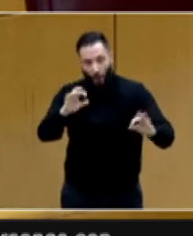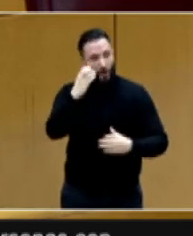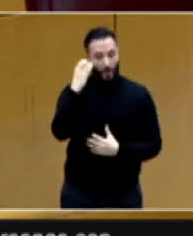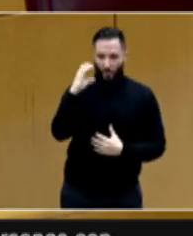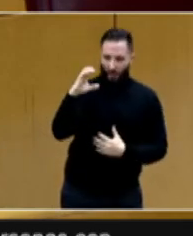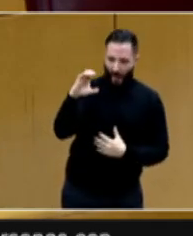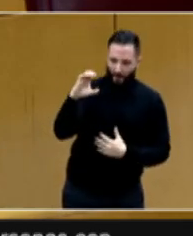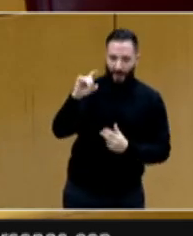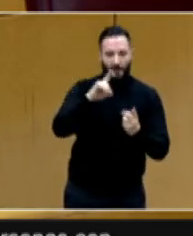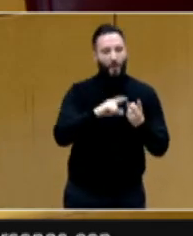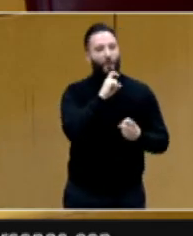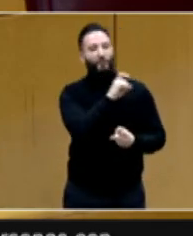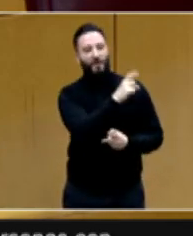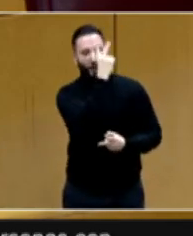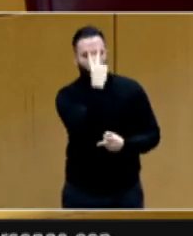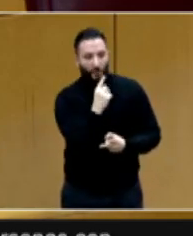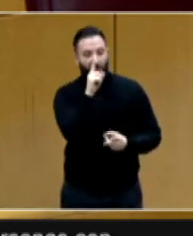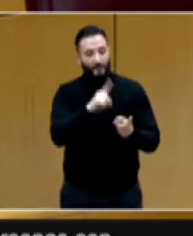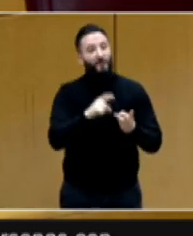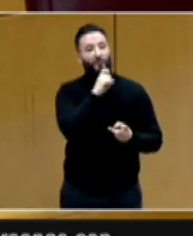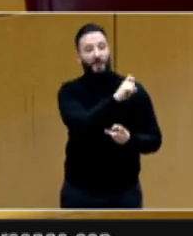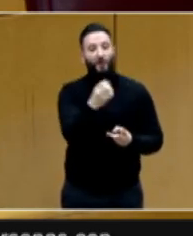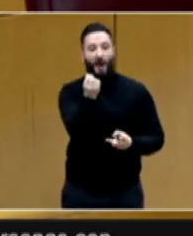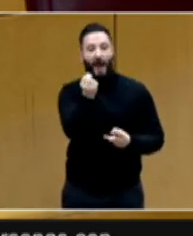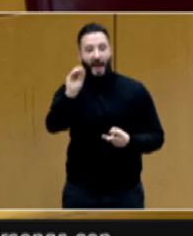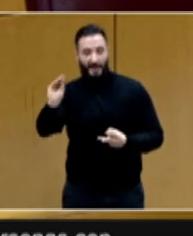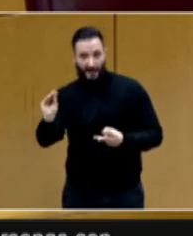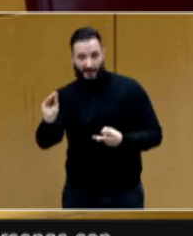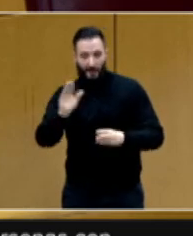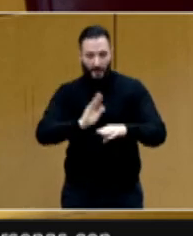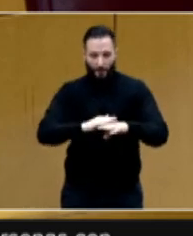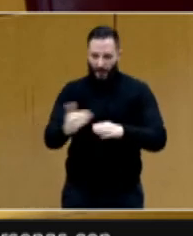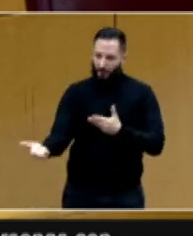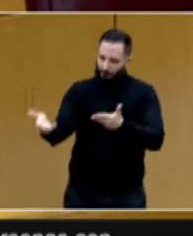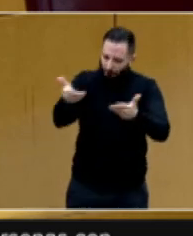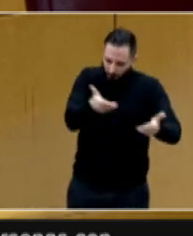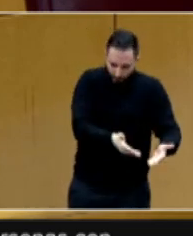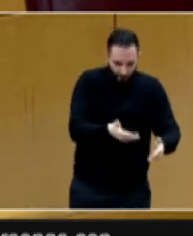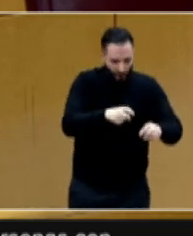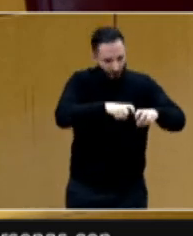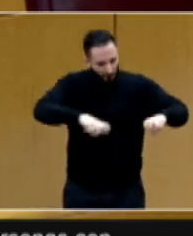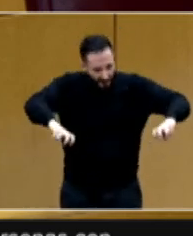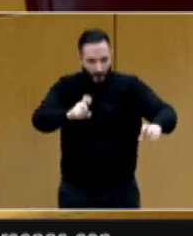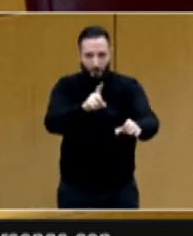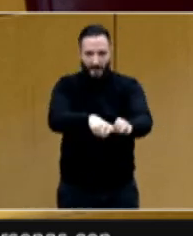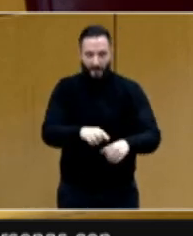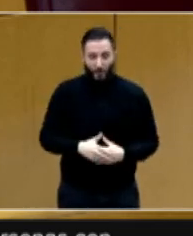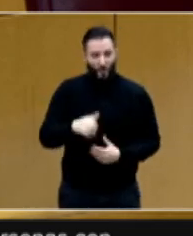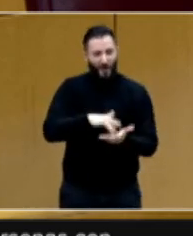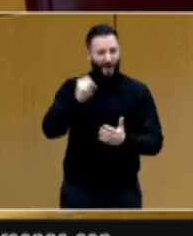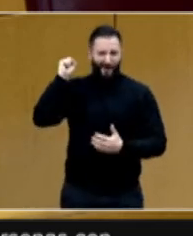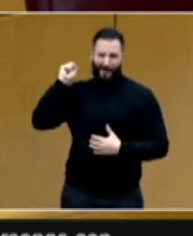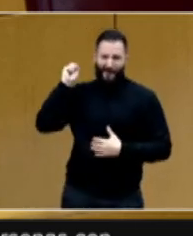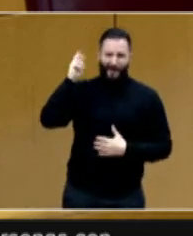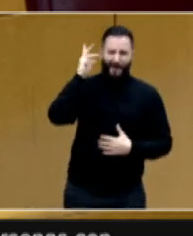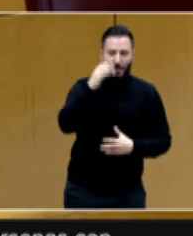cermi a la fundación once y a la fundación aéquitas que nos hayan propuesto participar en esta mesa redonda son muchos años trabajando